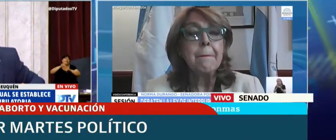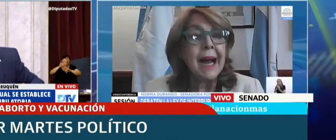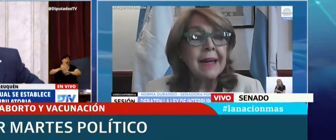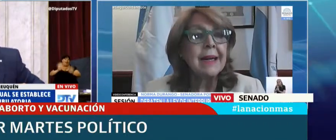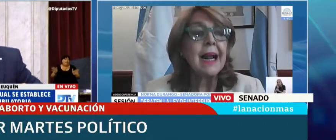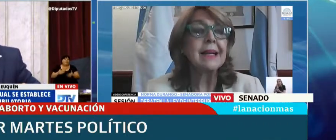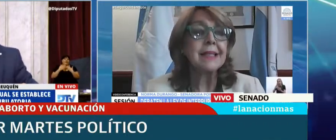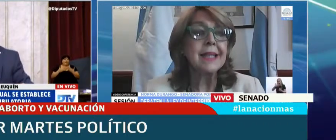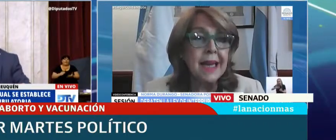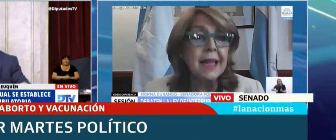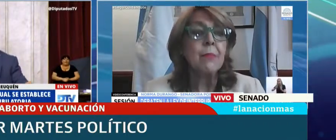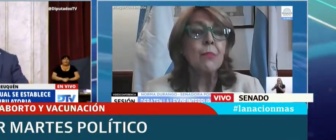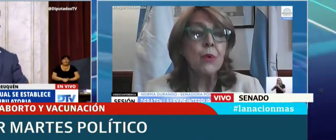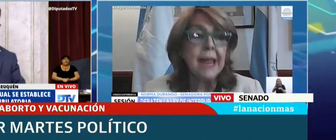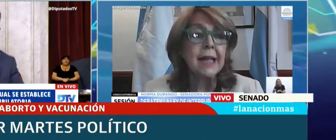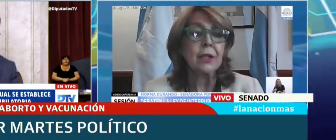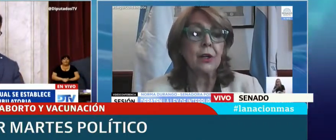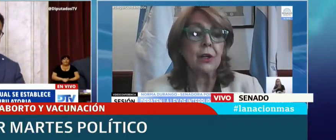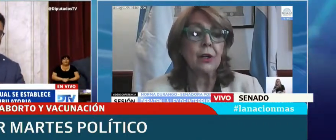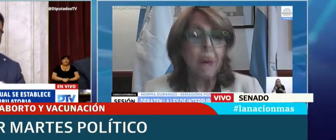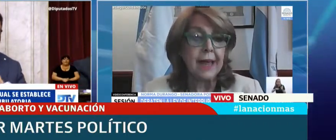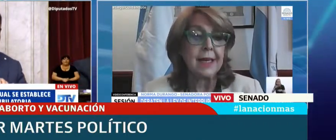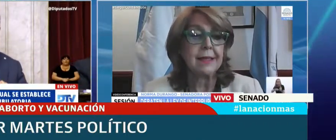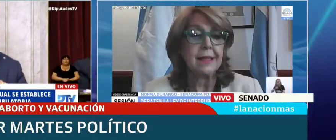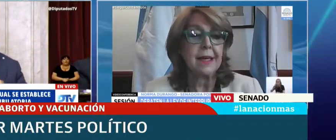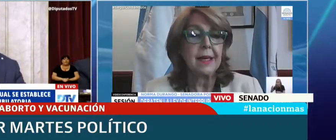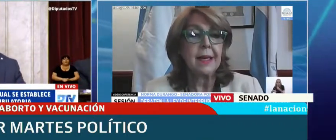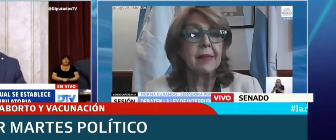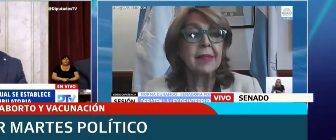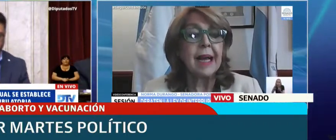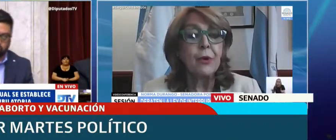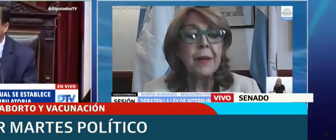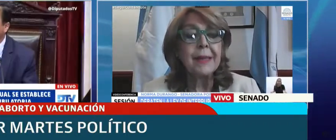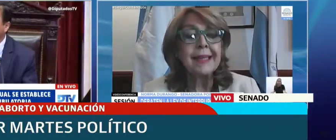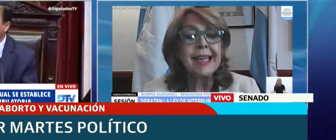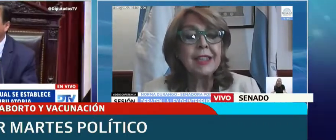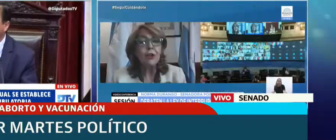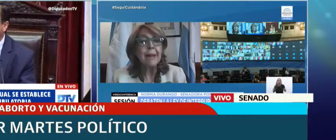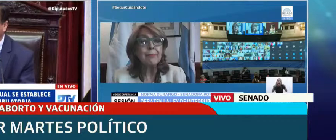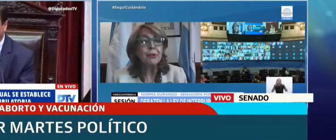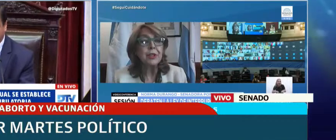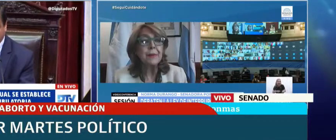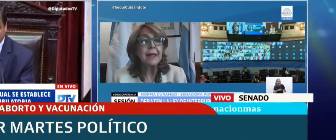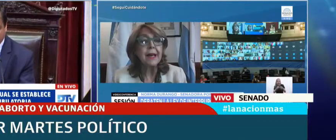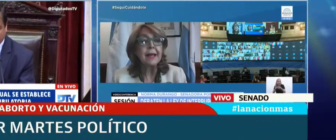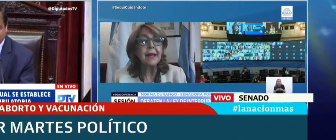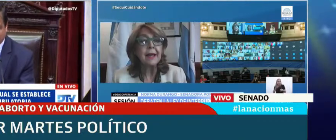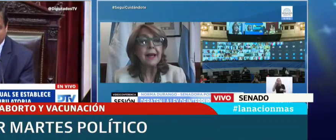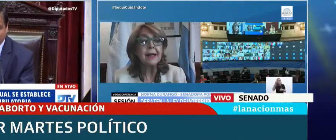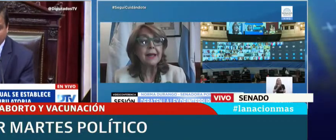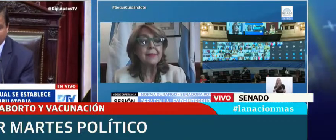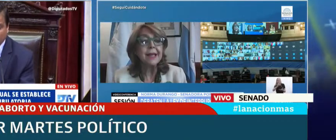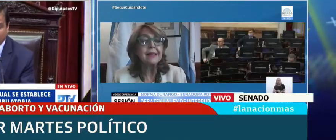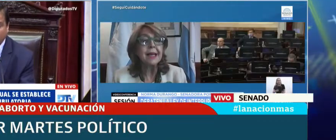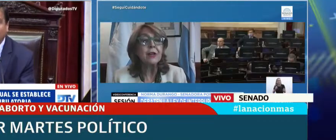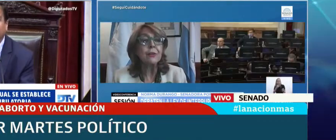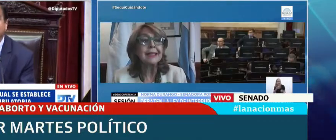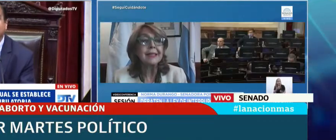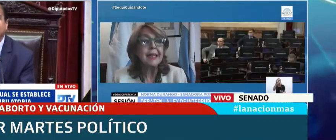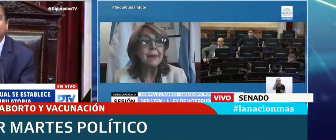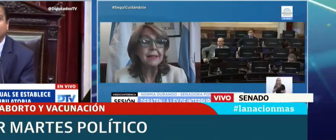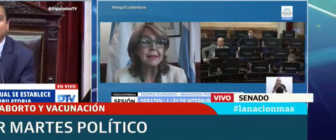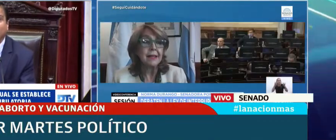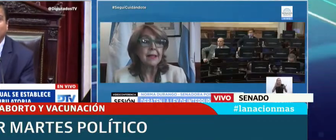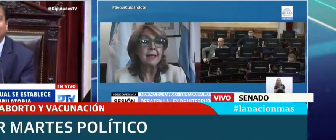el gran debate respecto al aborto va a seguir siendo divisivo de hecho va a salir por dos o tres votos en un sentido como salió la otra vez en